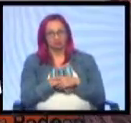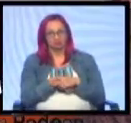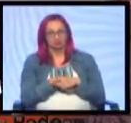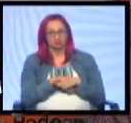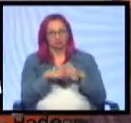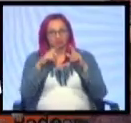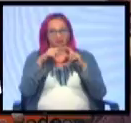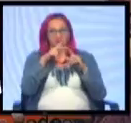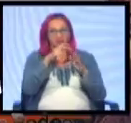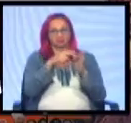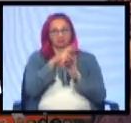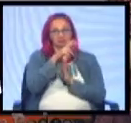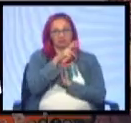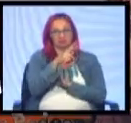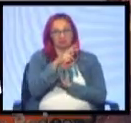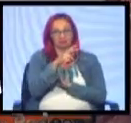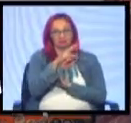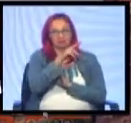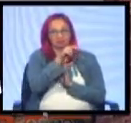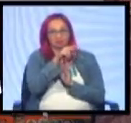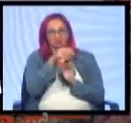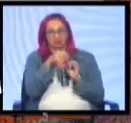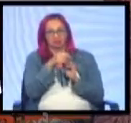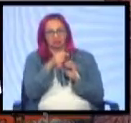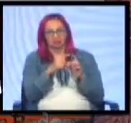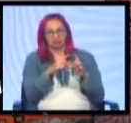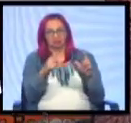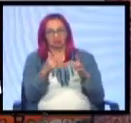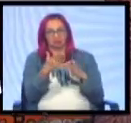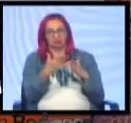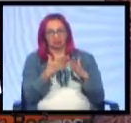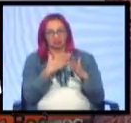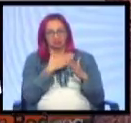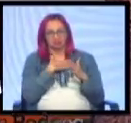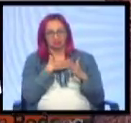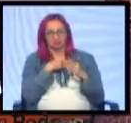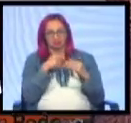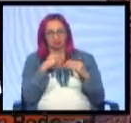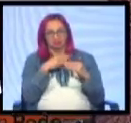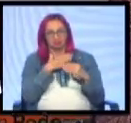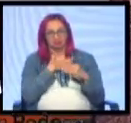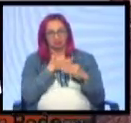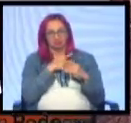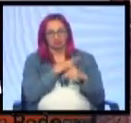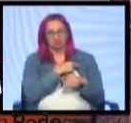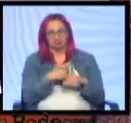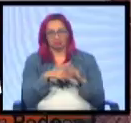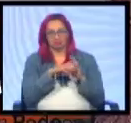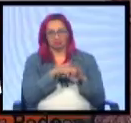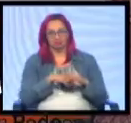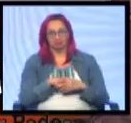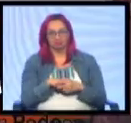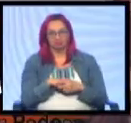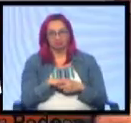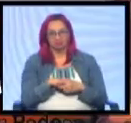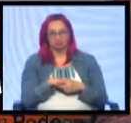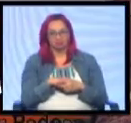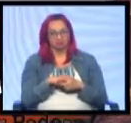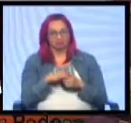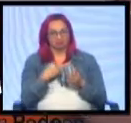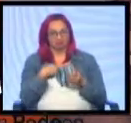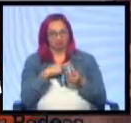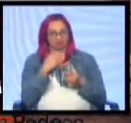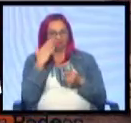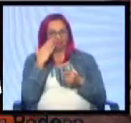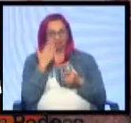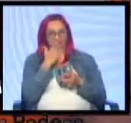Hasta 3.500 colones más por un entero me han ofrecido vender a mí, en Heredia, por ejemplo. Y uno sabe,